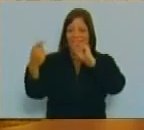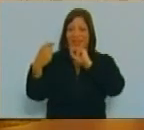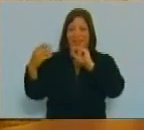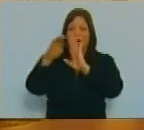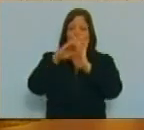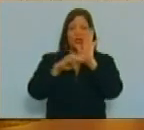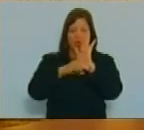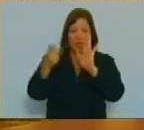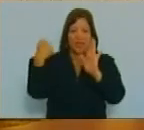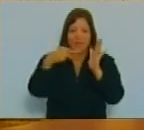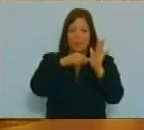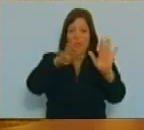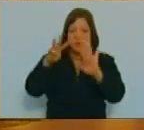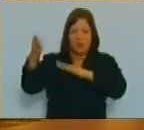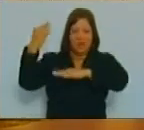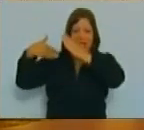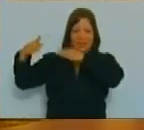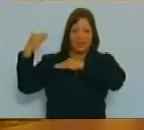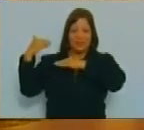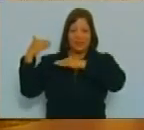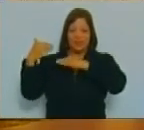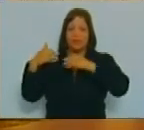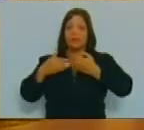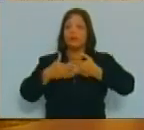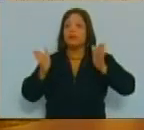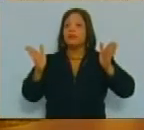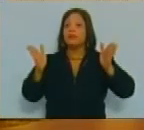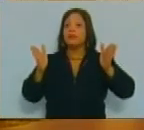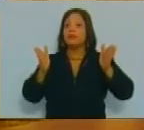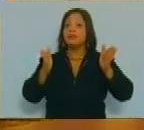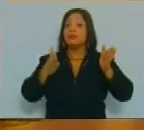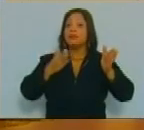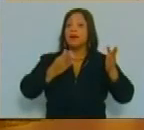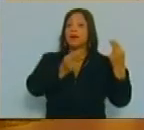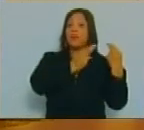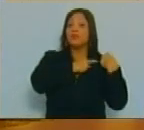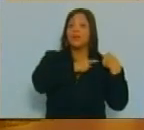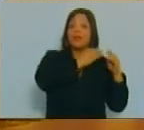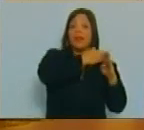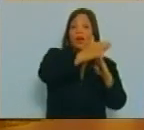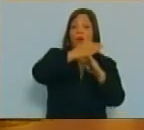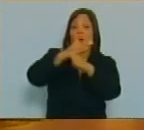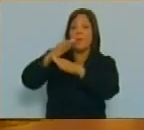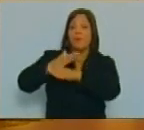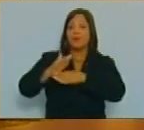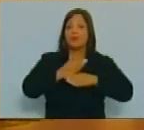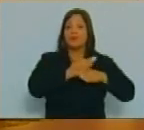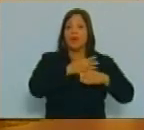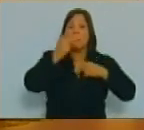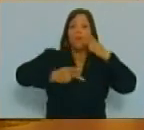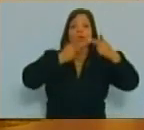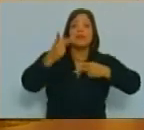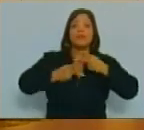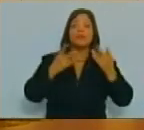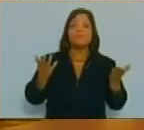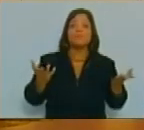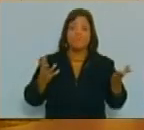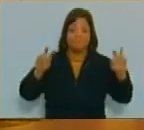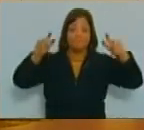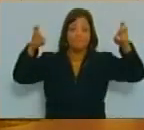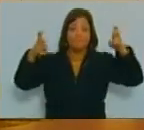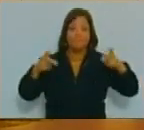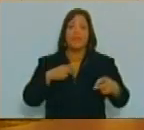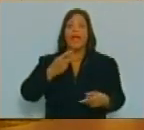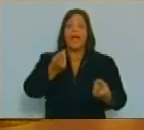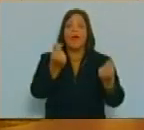constituyente tiene ámbitos de corresponsabilidad en el ámbito político en el